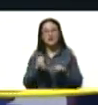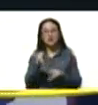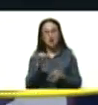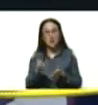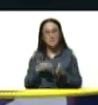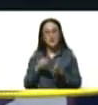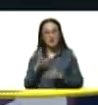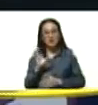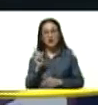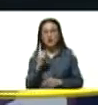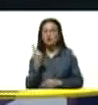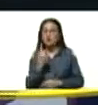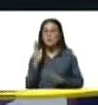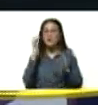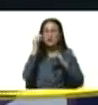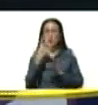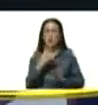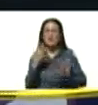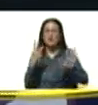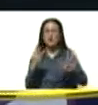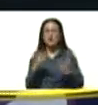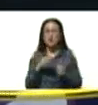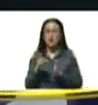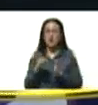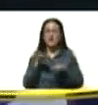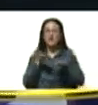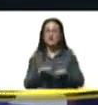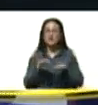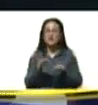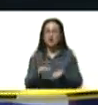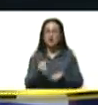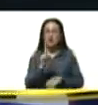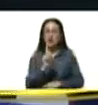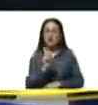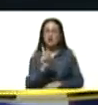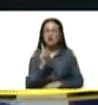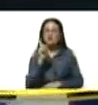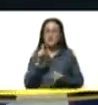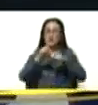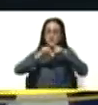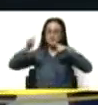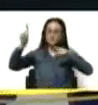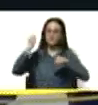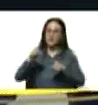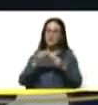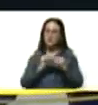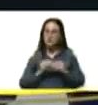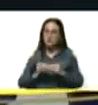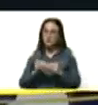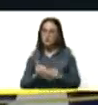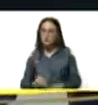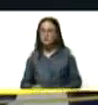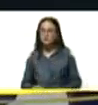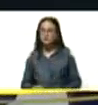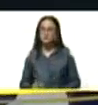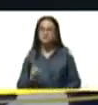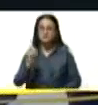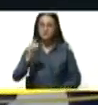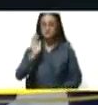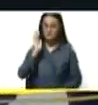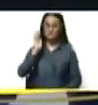las 48 estaciones de las cuatro líneas, sino también el Metrocable y el Cable Tren. Y por otro lado, se está atendiendo también